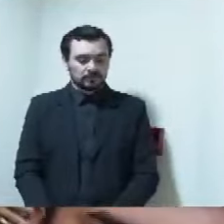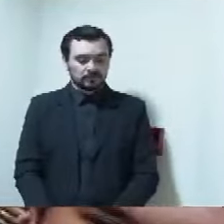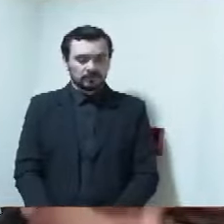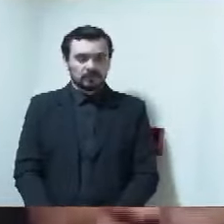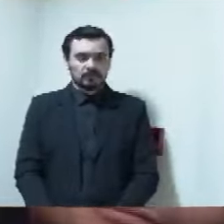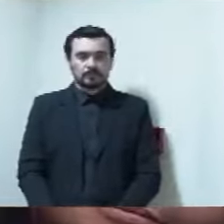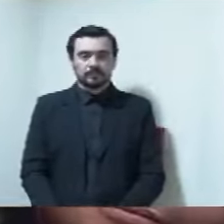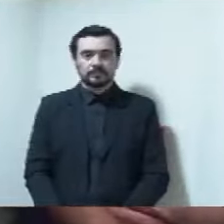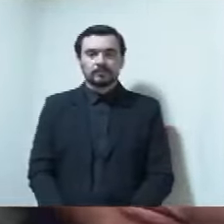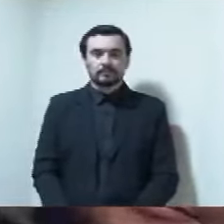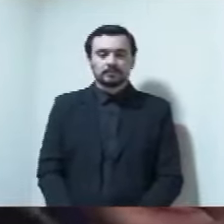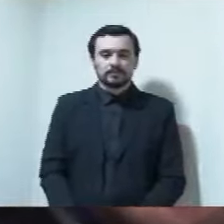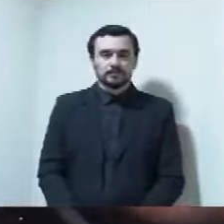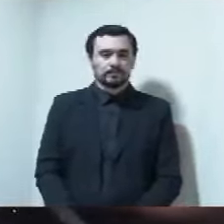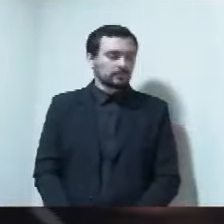Coqui,